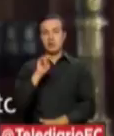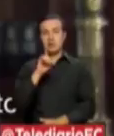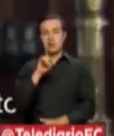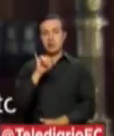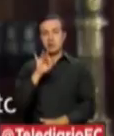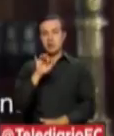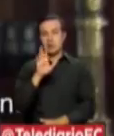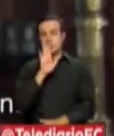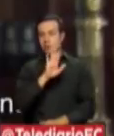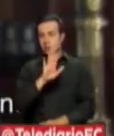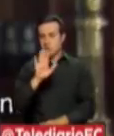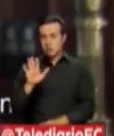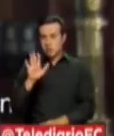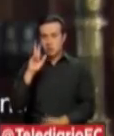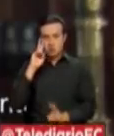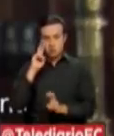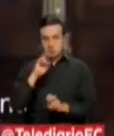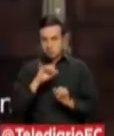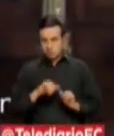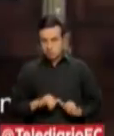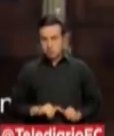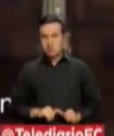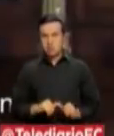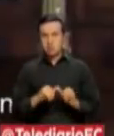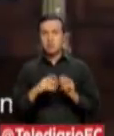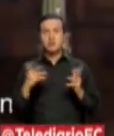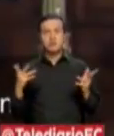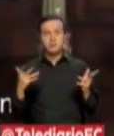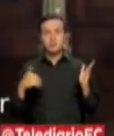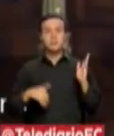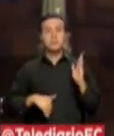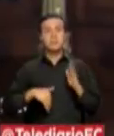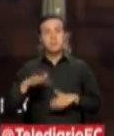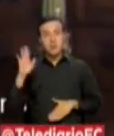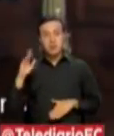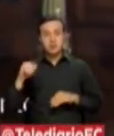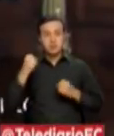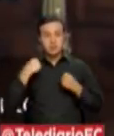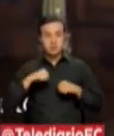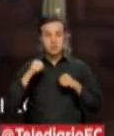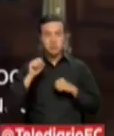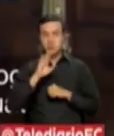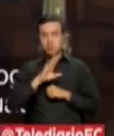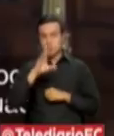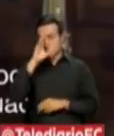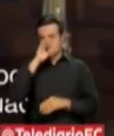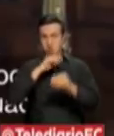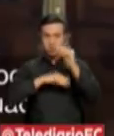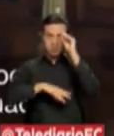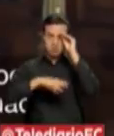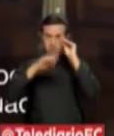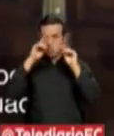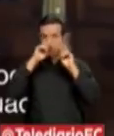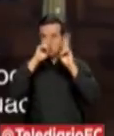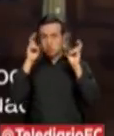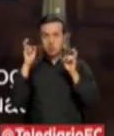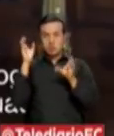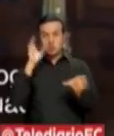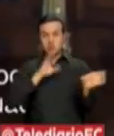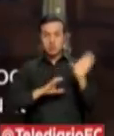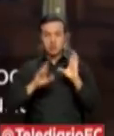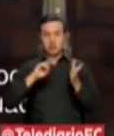financiamiento para investigación destinado a generadores y gestores del conocimiento del sistema nacional de ciencia